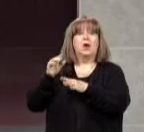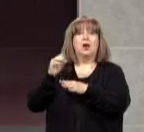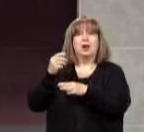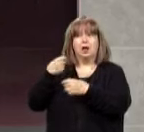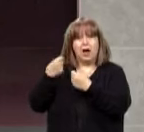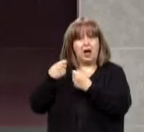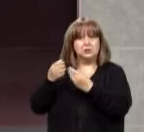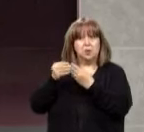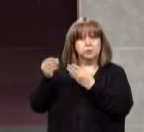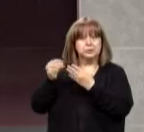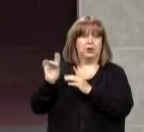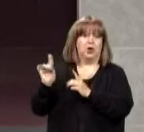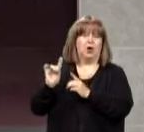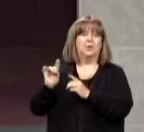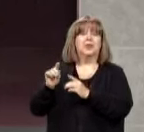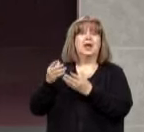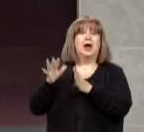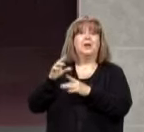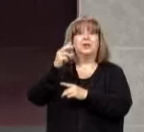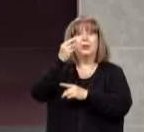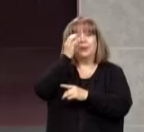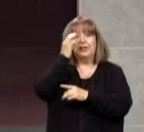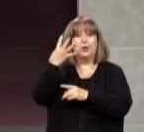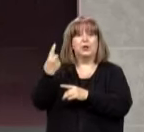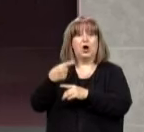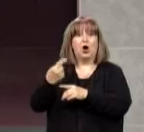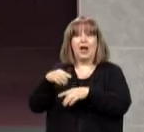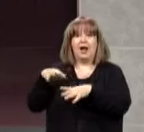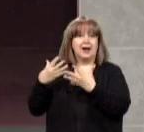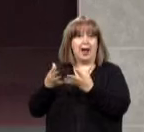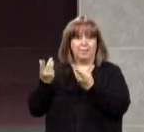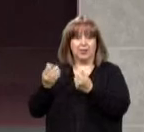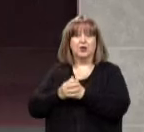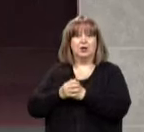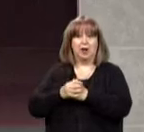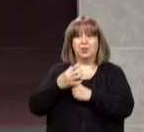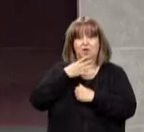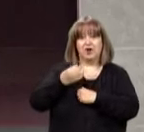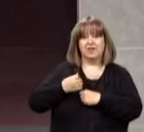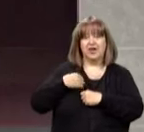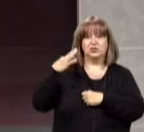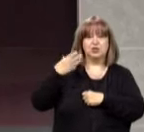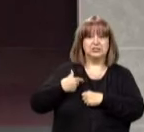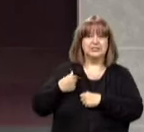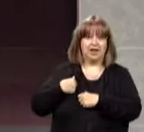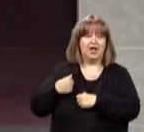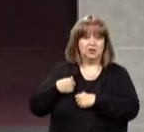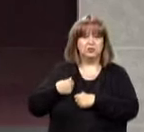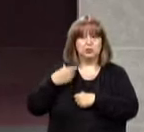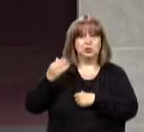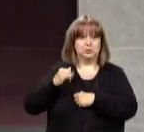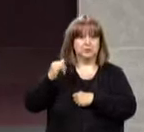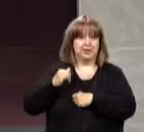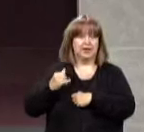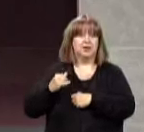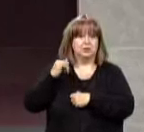de apertura nada se abre en 24 horas y podés empezar a operar Es verdad yo lo hice Bueno le